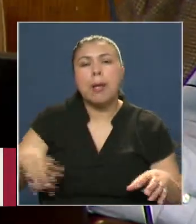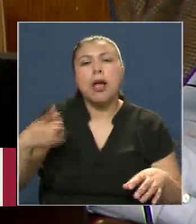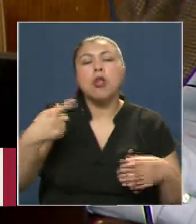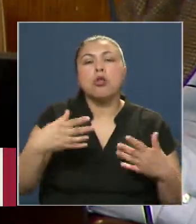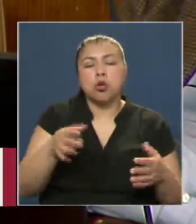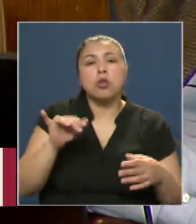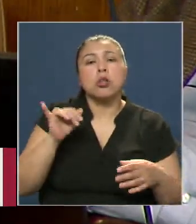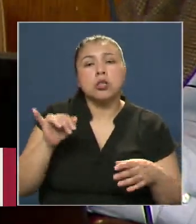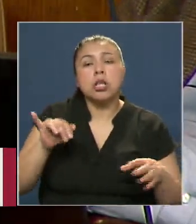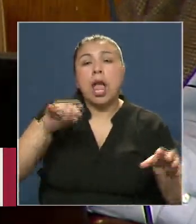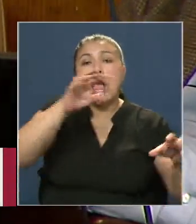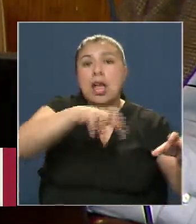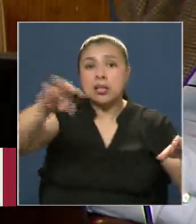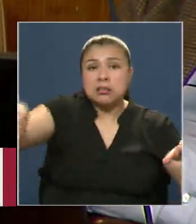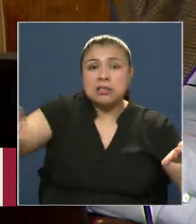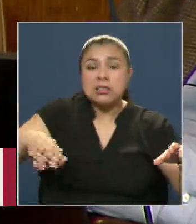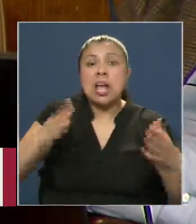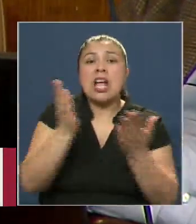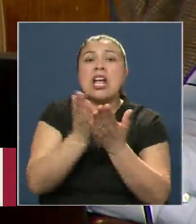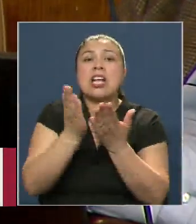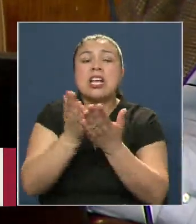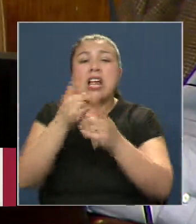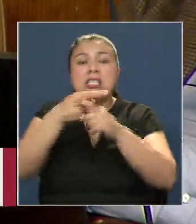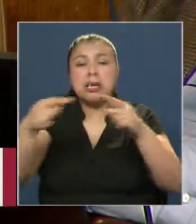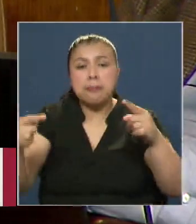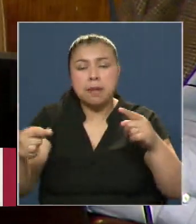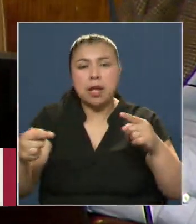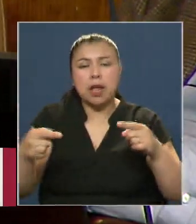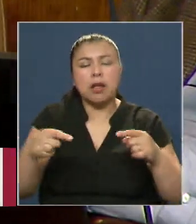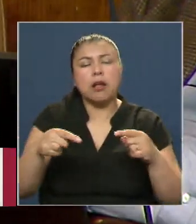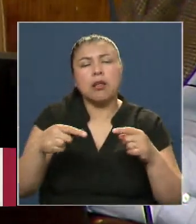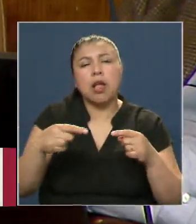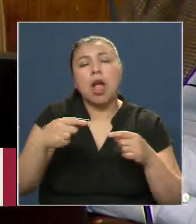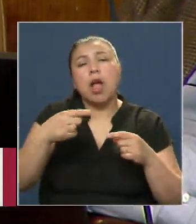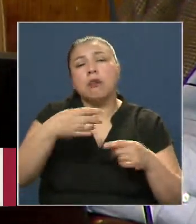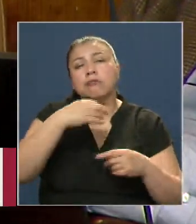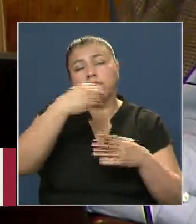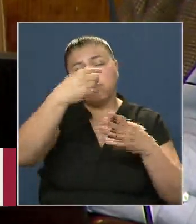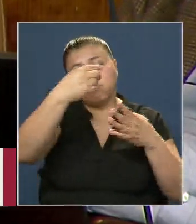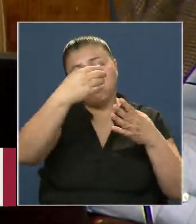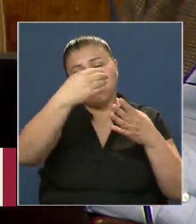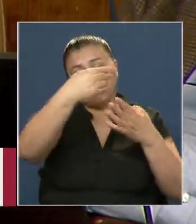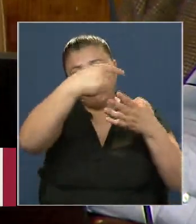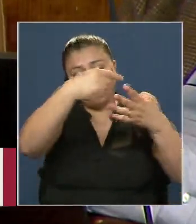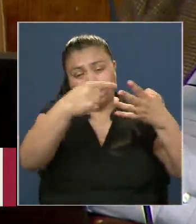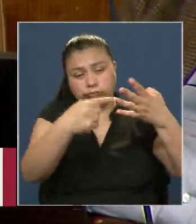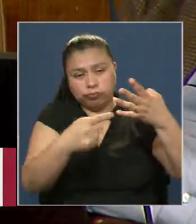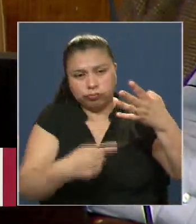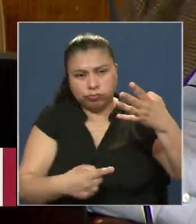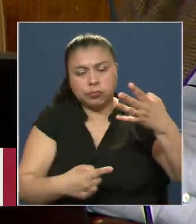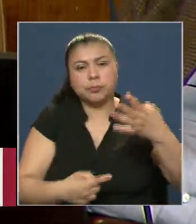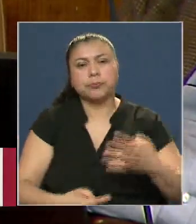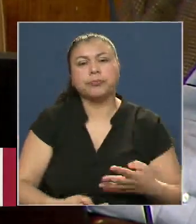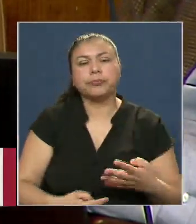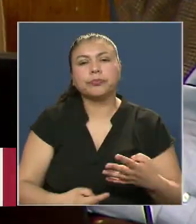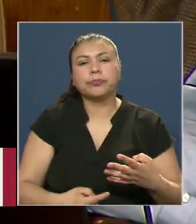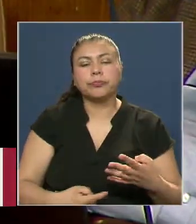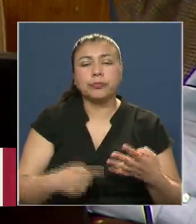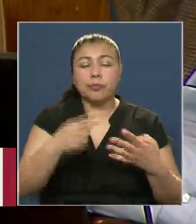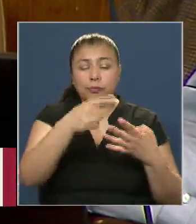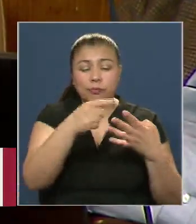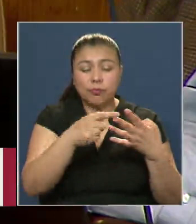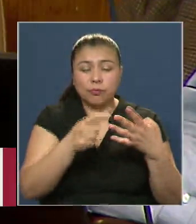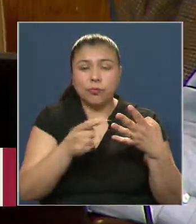son ciudades de clase media. Y así podríamos nombrar una serie de cosas